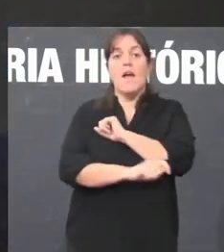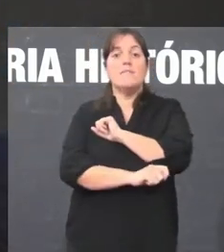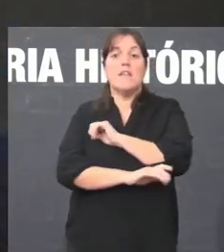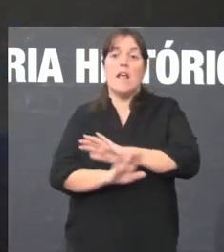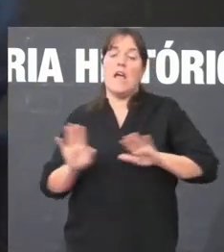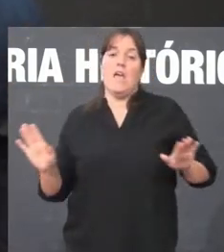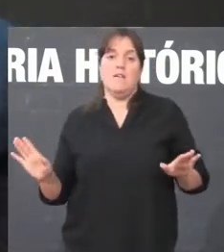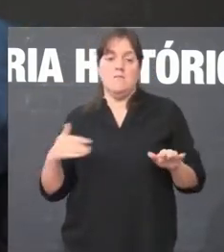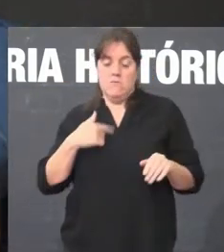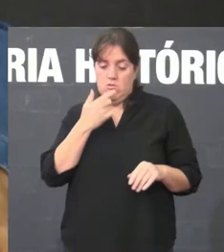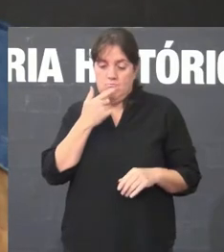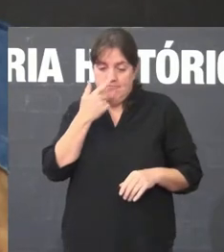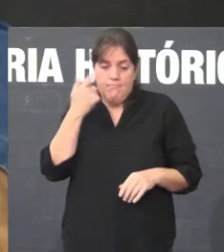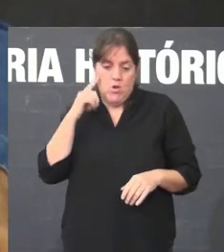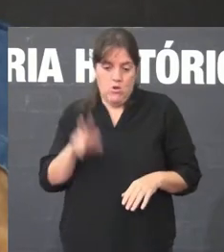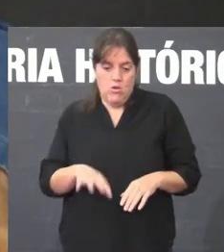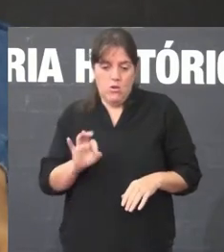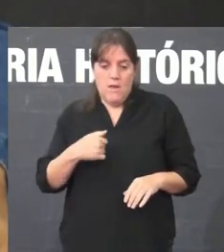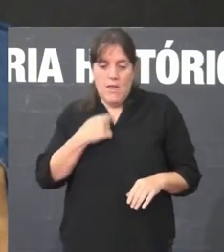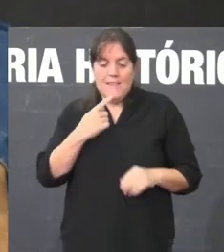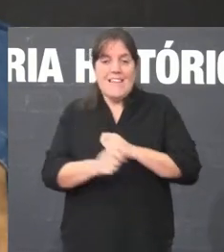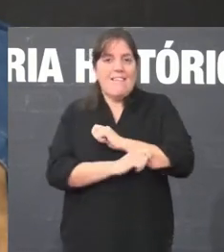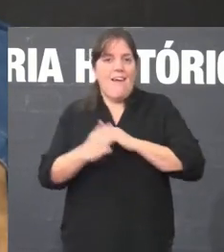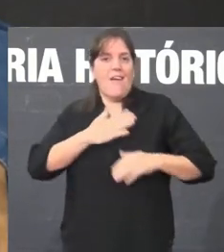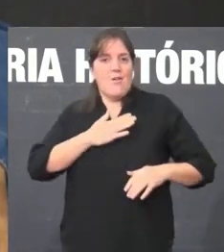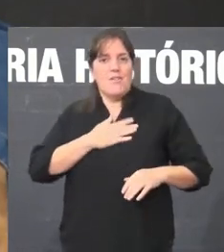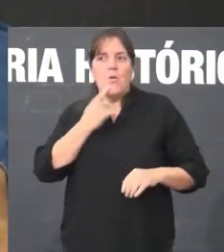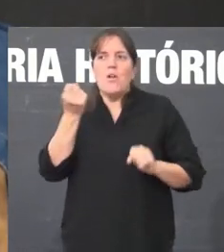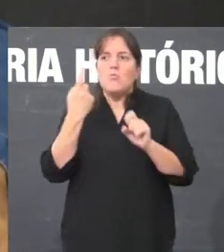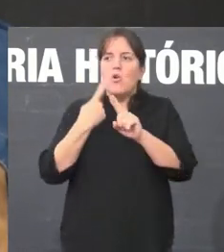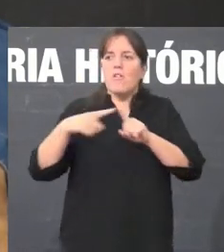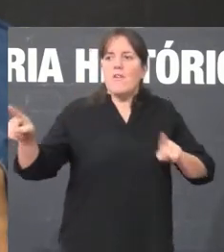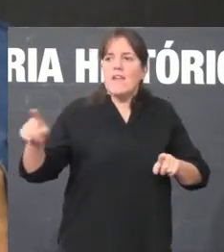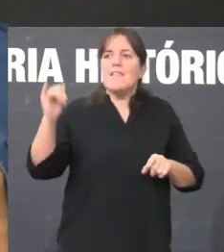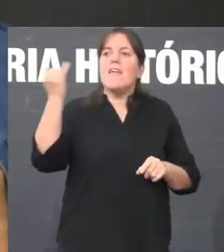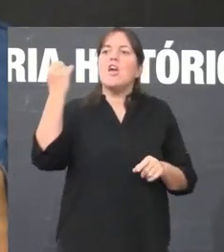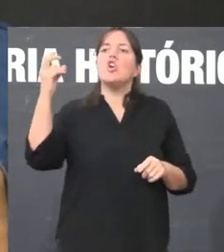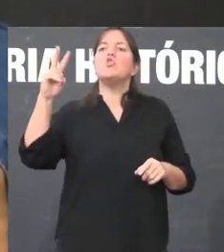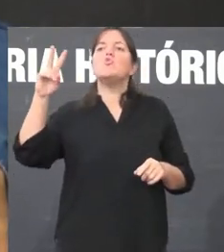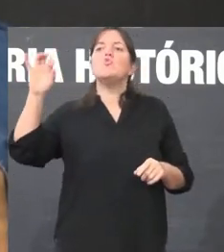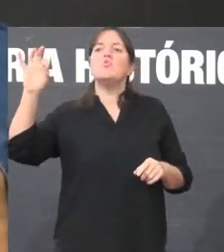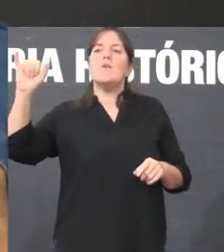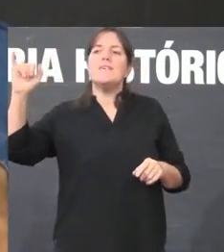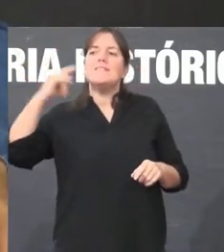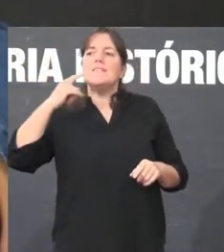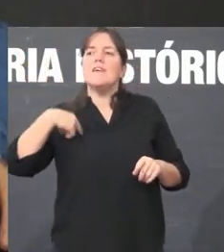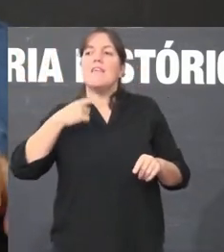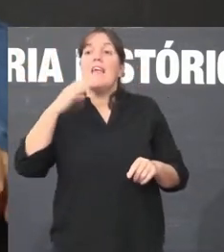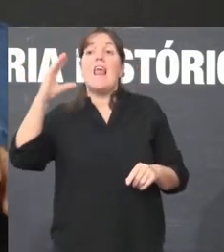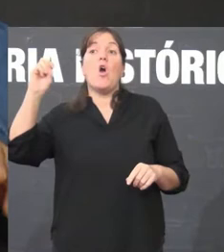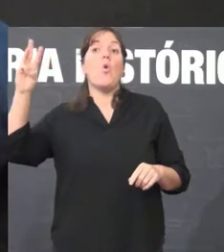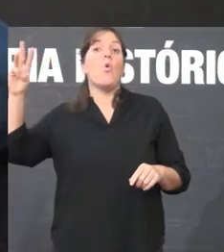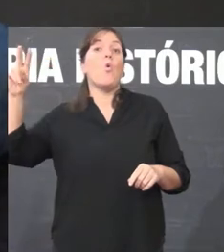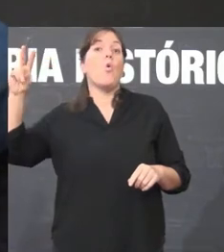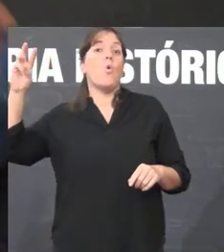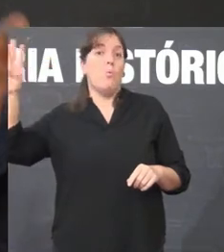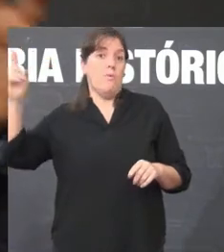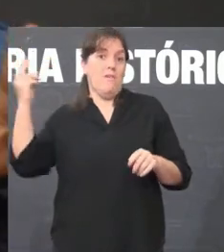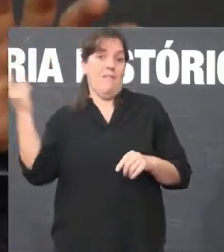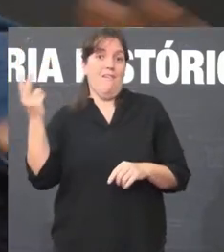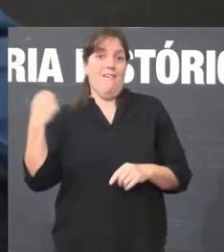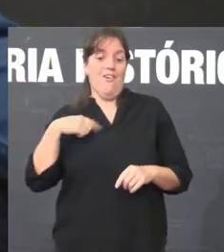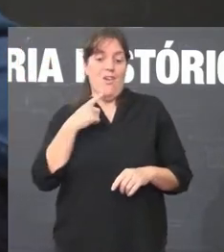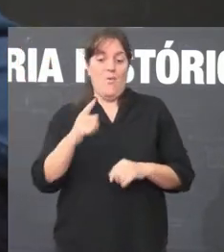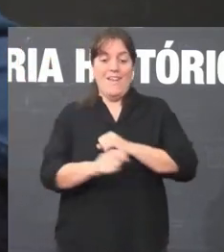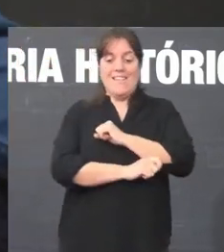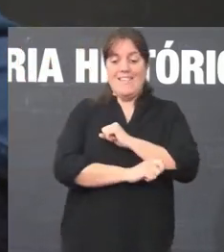lo reconozco, difiere de la estrategia de Junts y de la estrategia de la CUP. Son dos